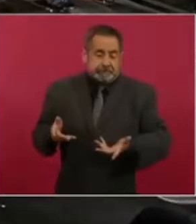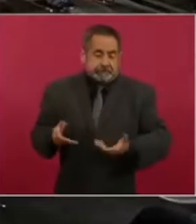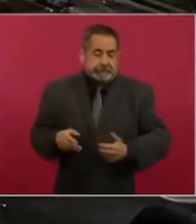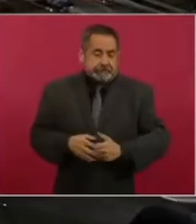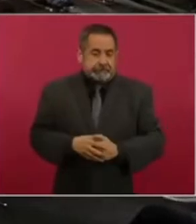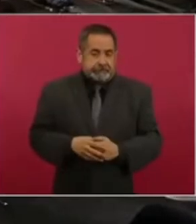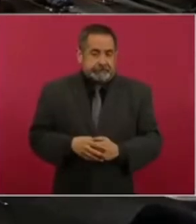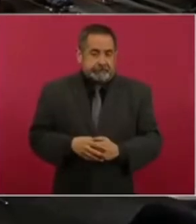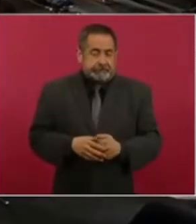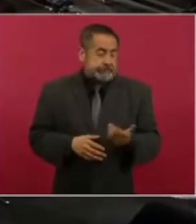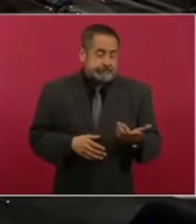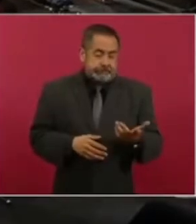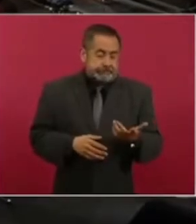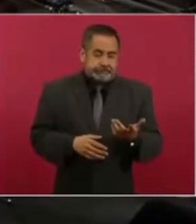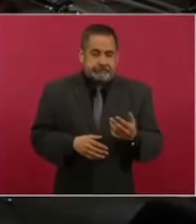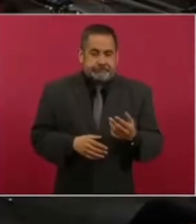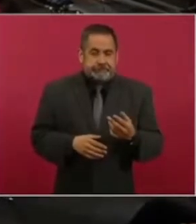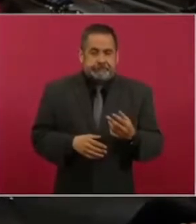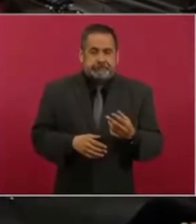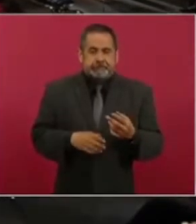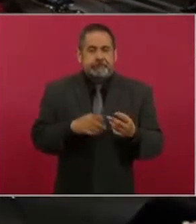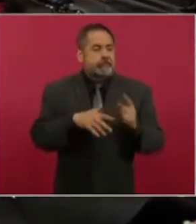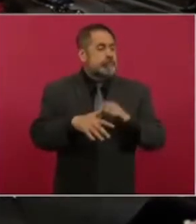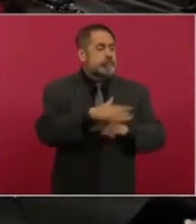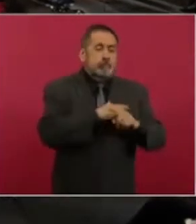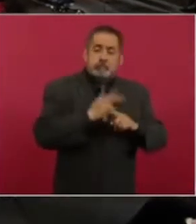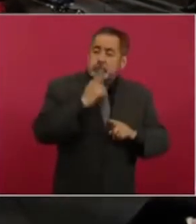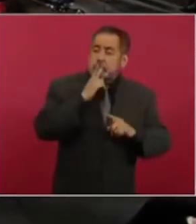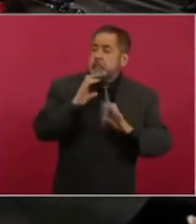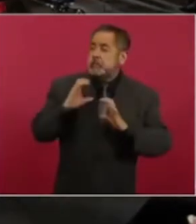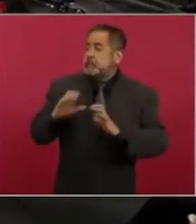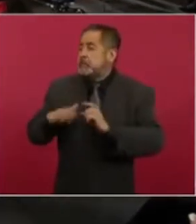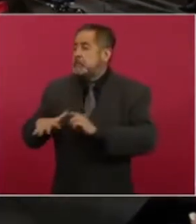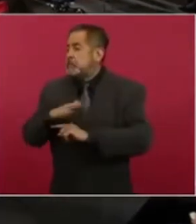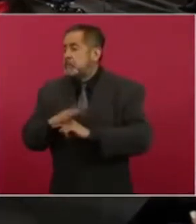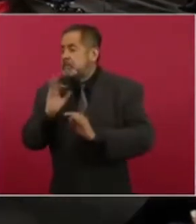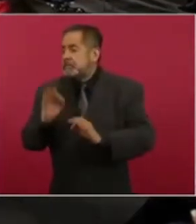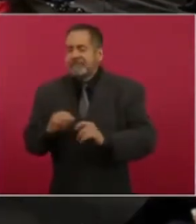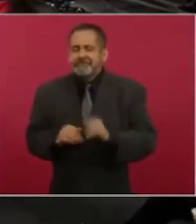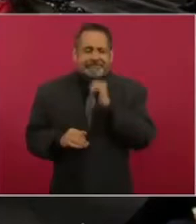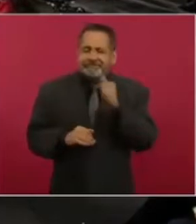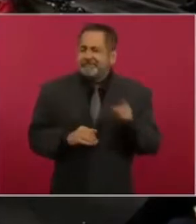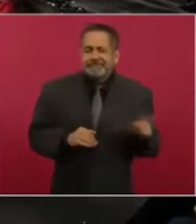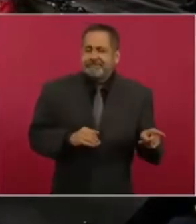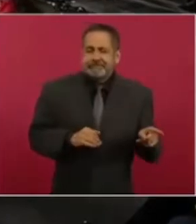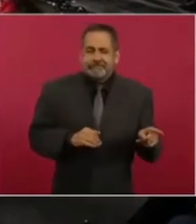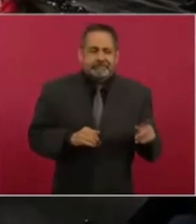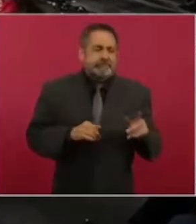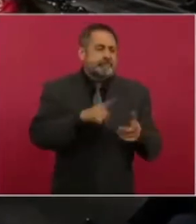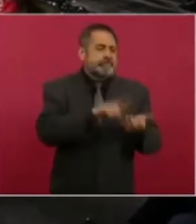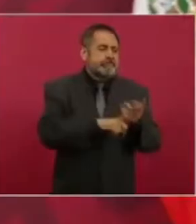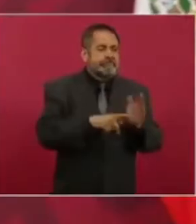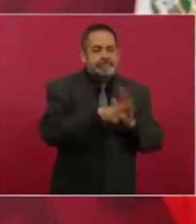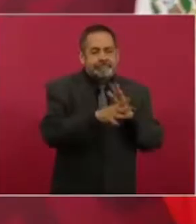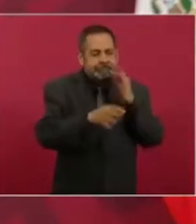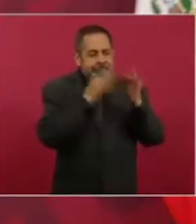Y no solo son ambientalistas, ¿no? Son de medios de comunicación